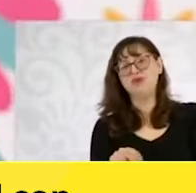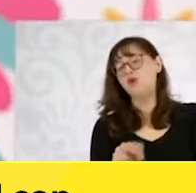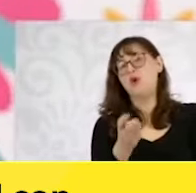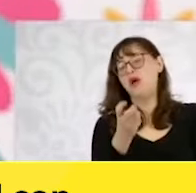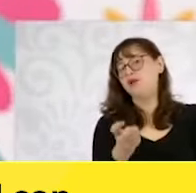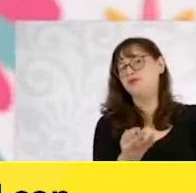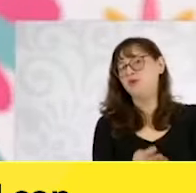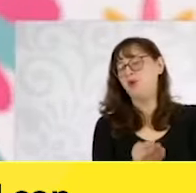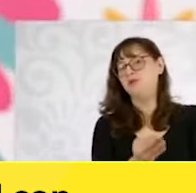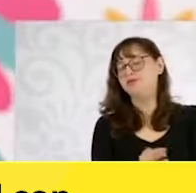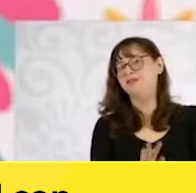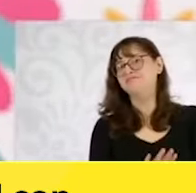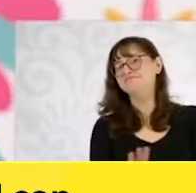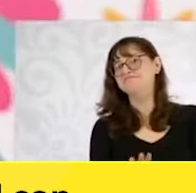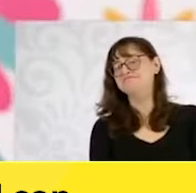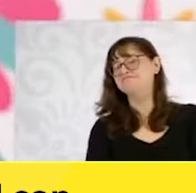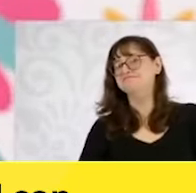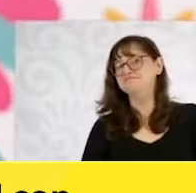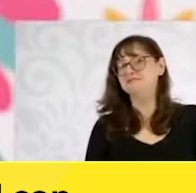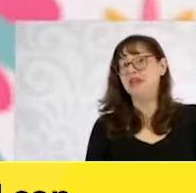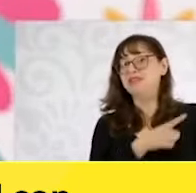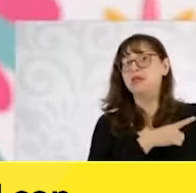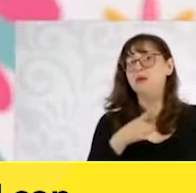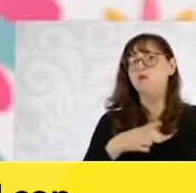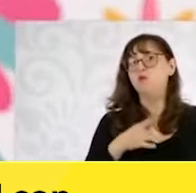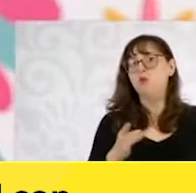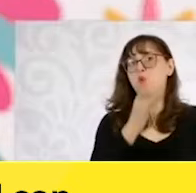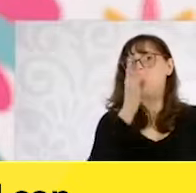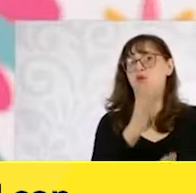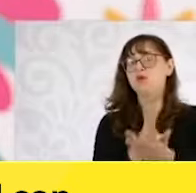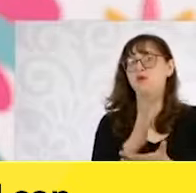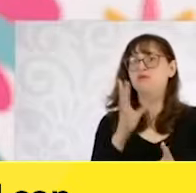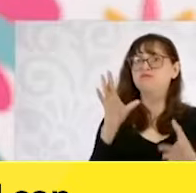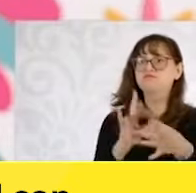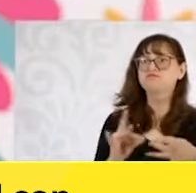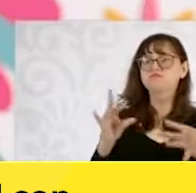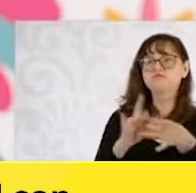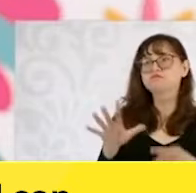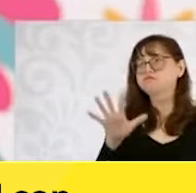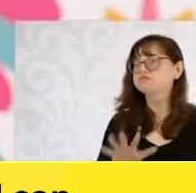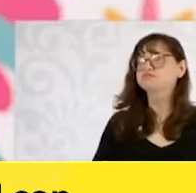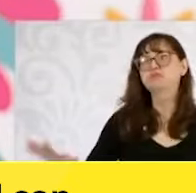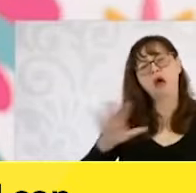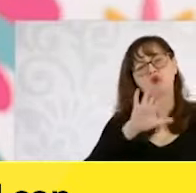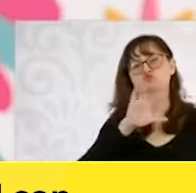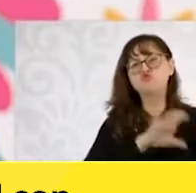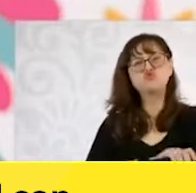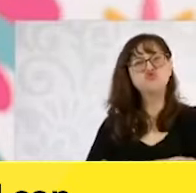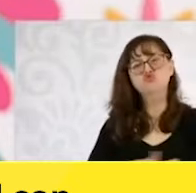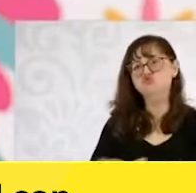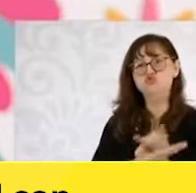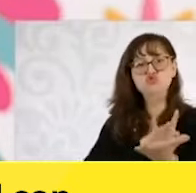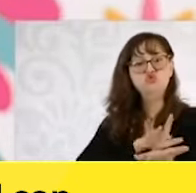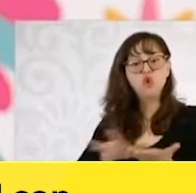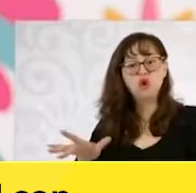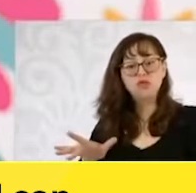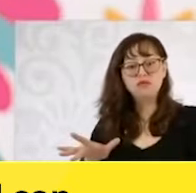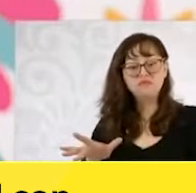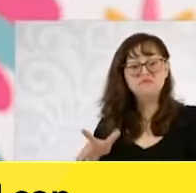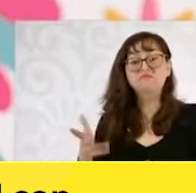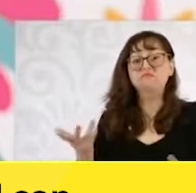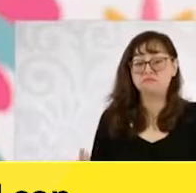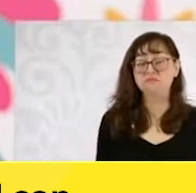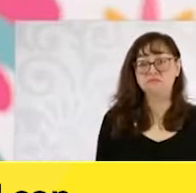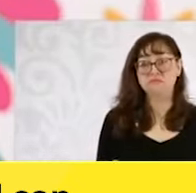señaló que la Cancillería ha estado muy pendiente desde el primer momento sobre esta lamentable tragedia ocurrida en Valencia